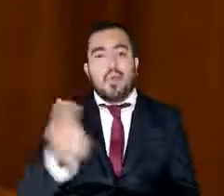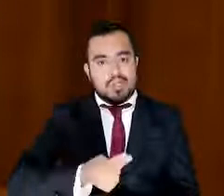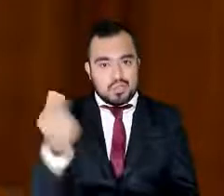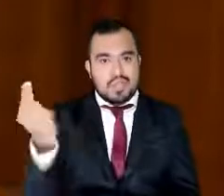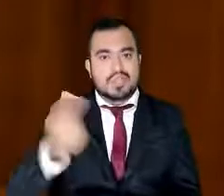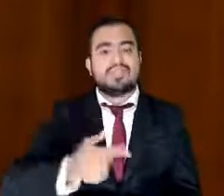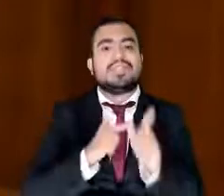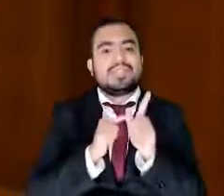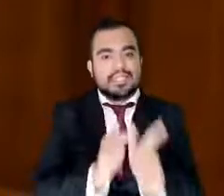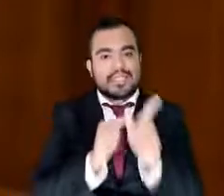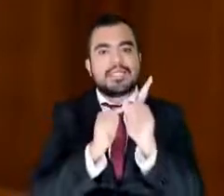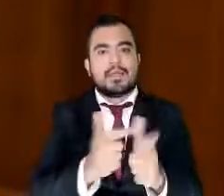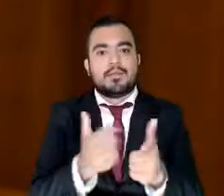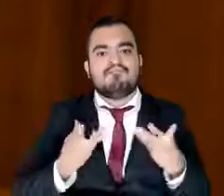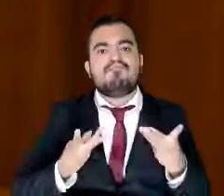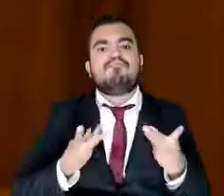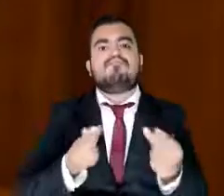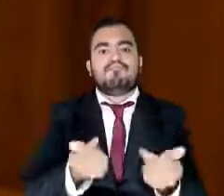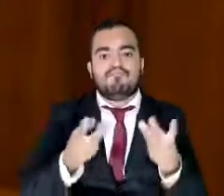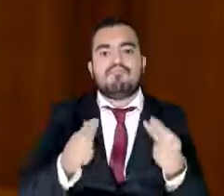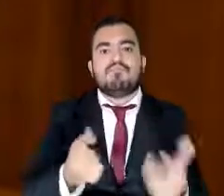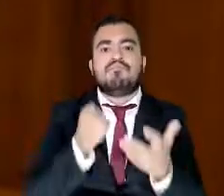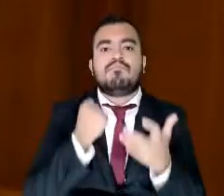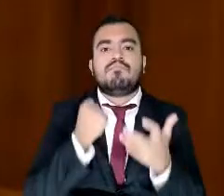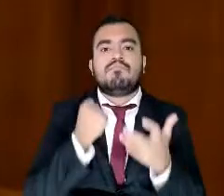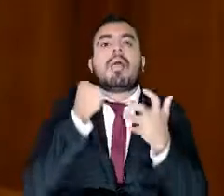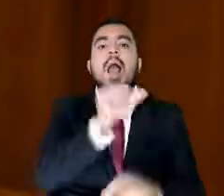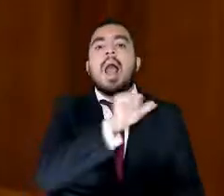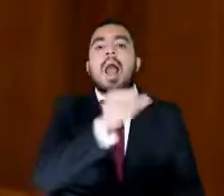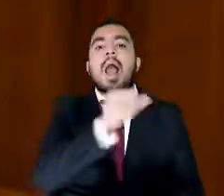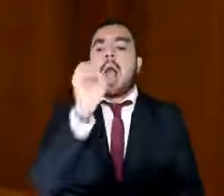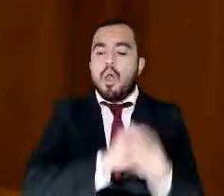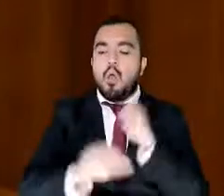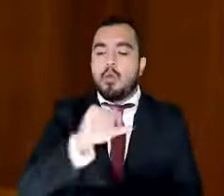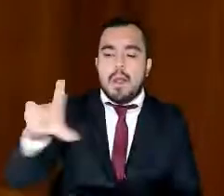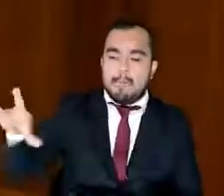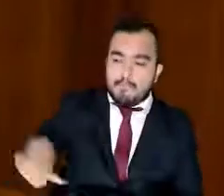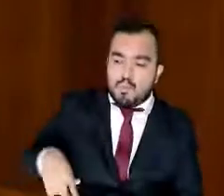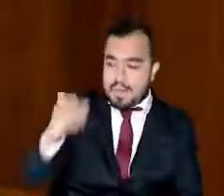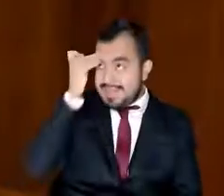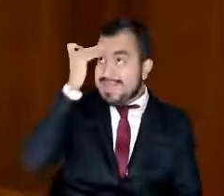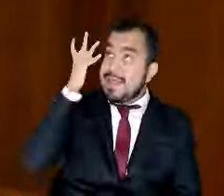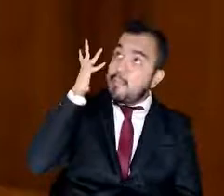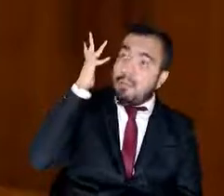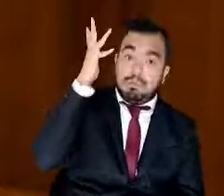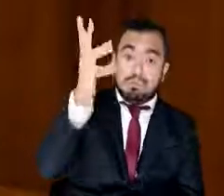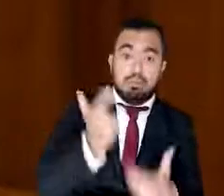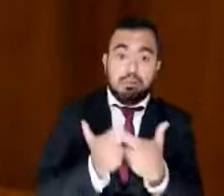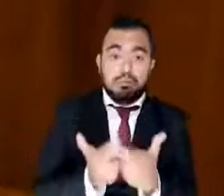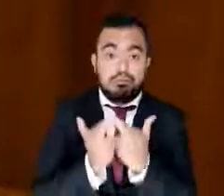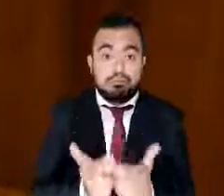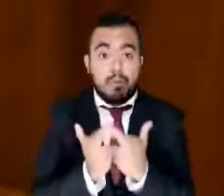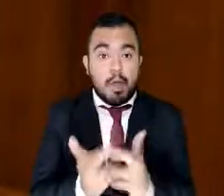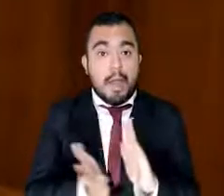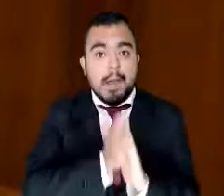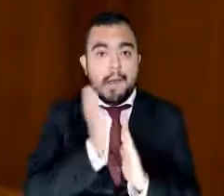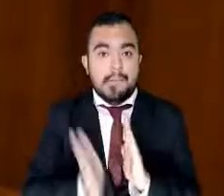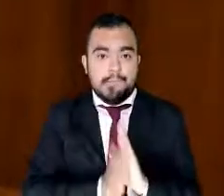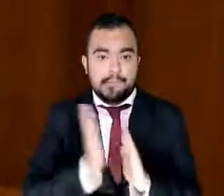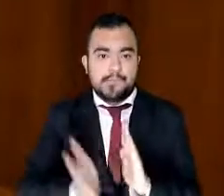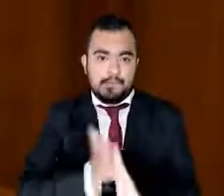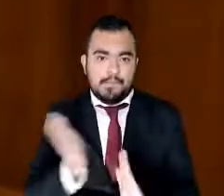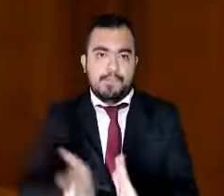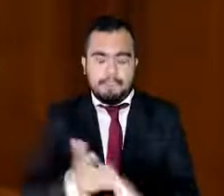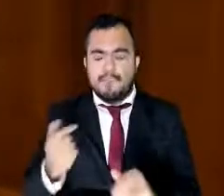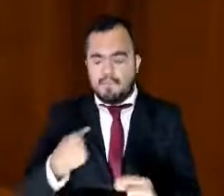necesitamos seguir invirtiendo en obra de infraestructura hidráulica de largo plazo. Lo he comentado en